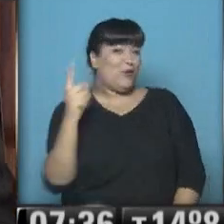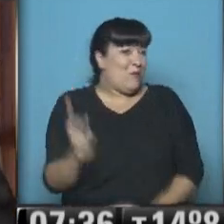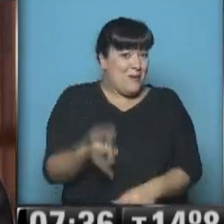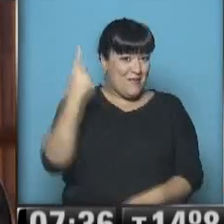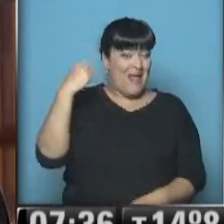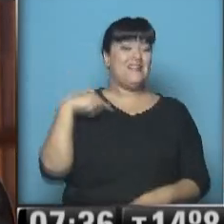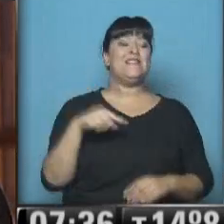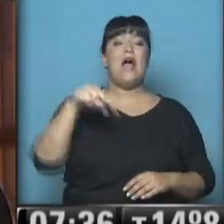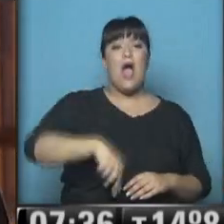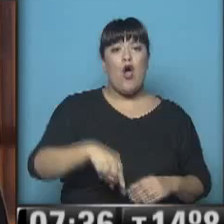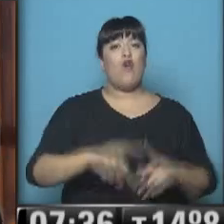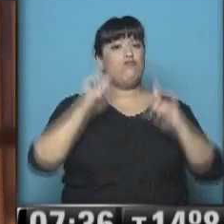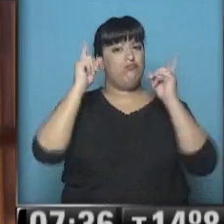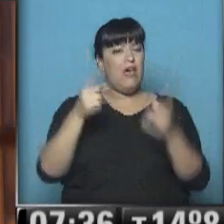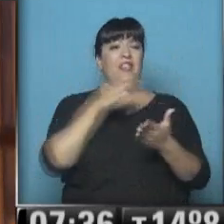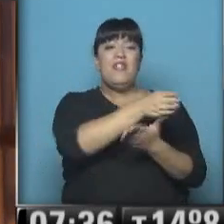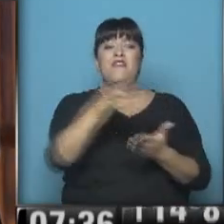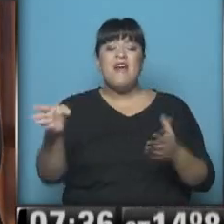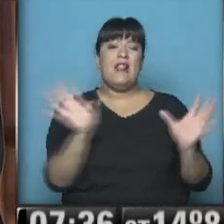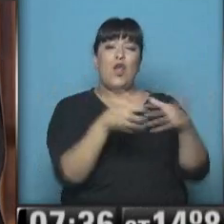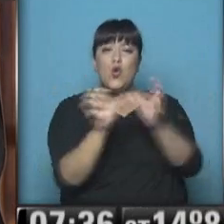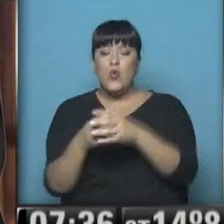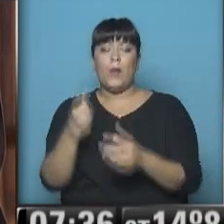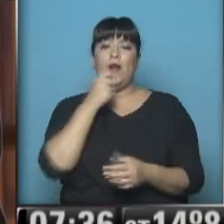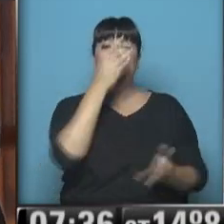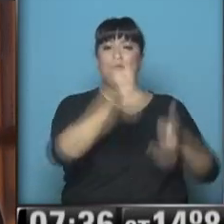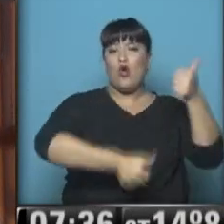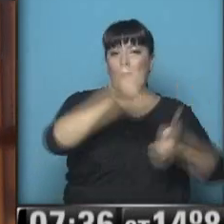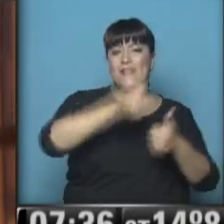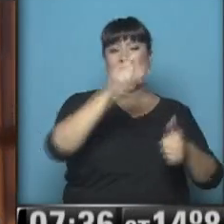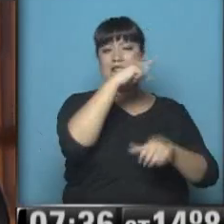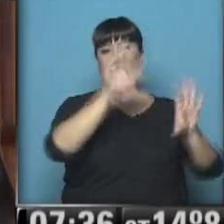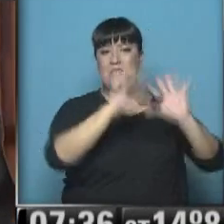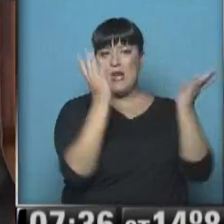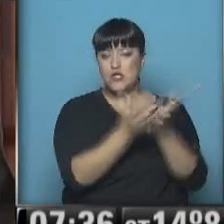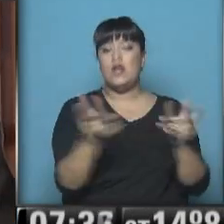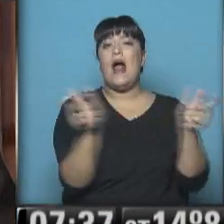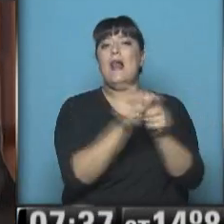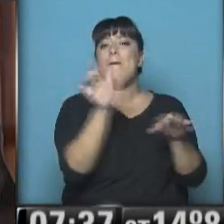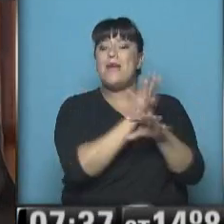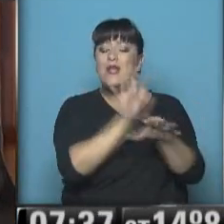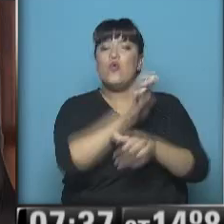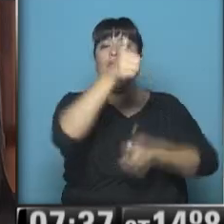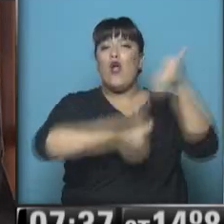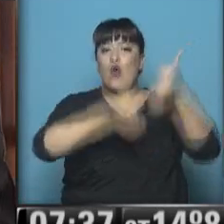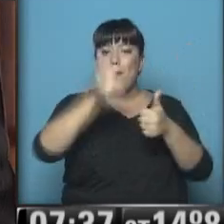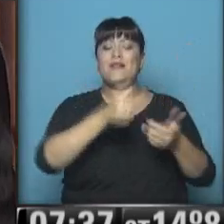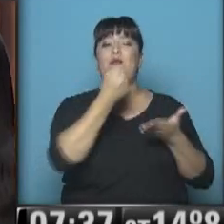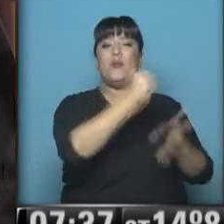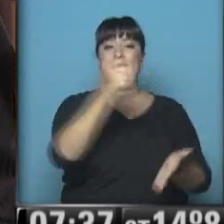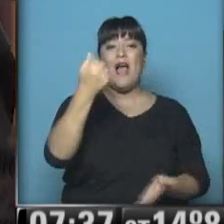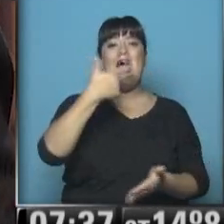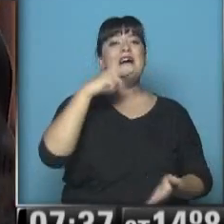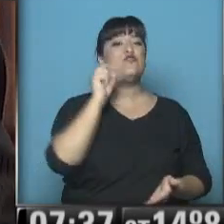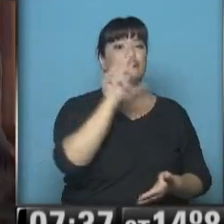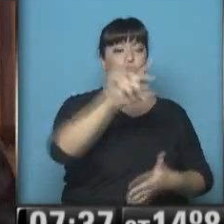vez más con distintas secciones competitivas como la de competencia internacional por la cual las películas compiten por el premio astor la